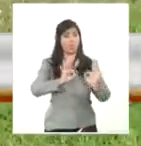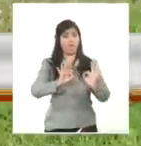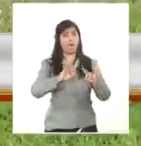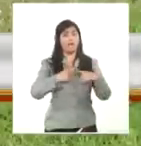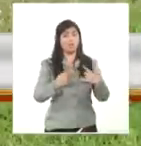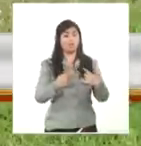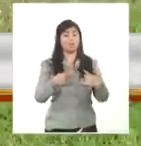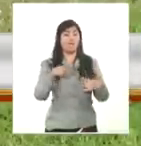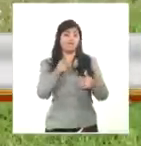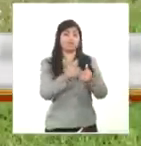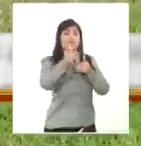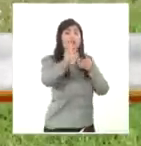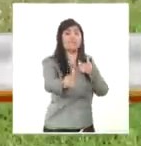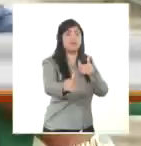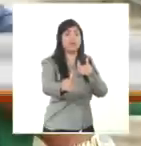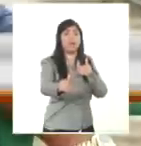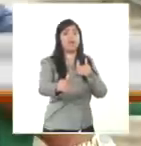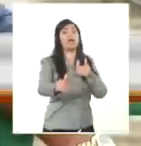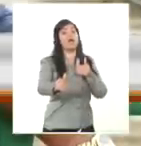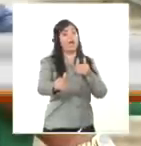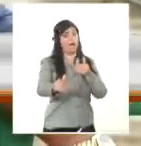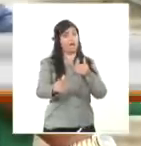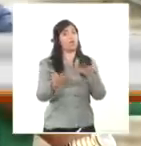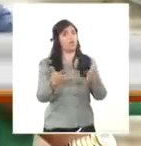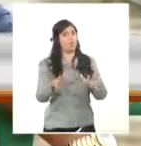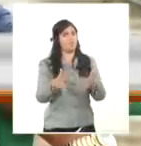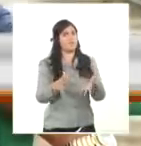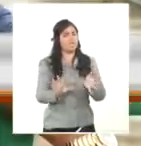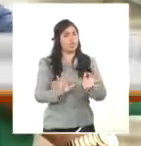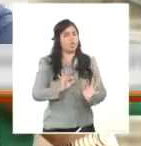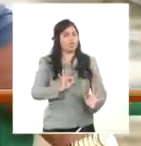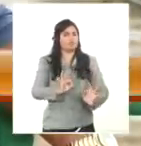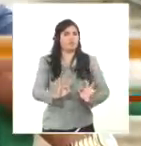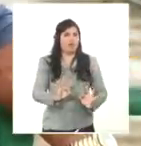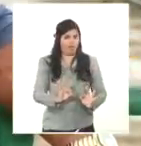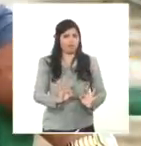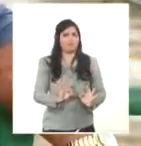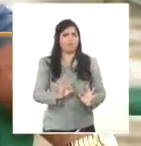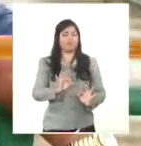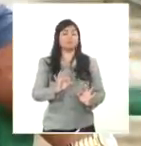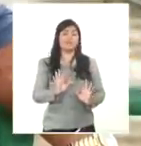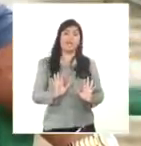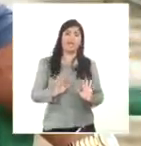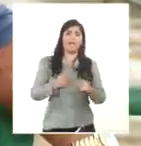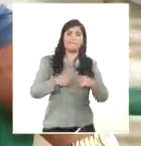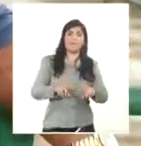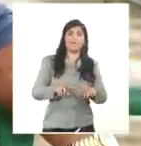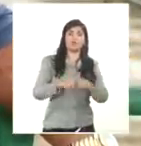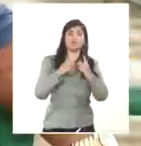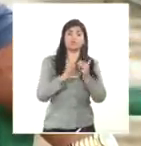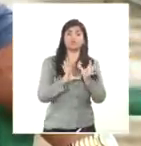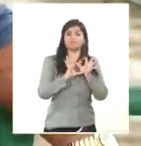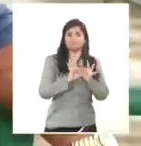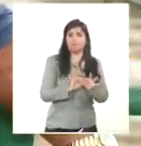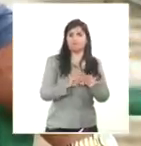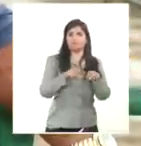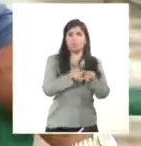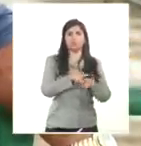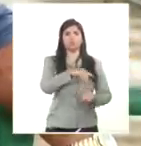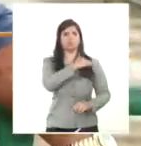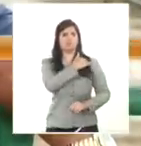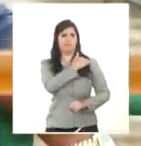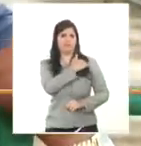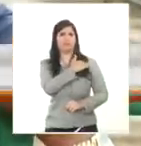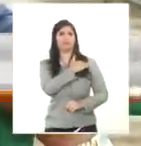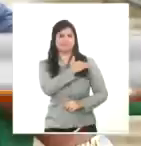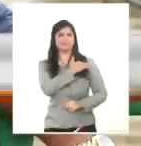potrero, imposible que se puedan cuidar. Sistema de trabajo que hemos creado con el Minin y sistema de trabajo que hemos